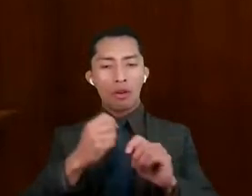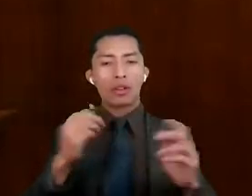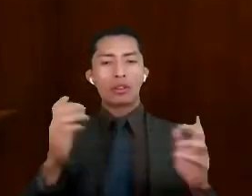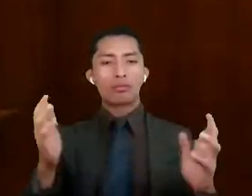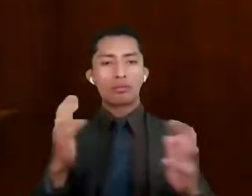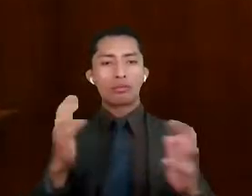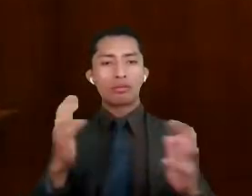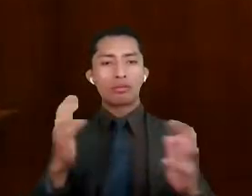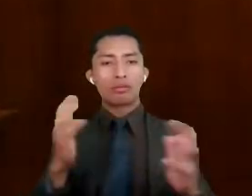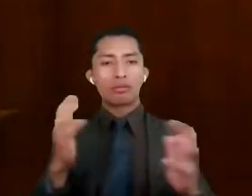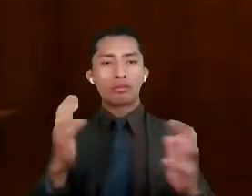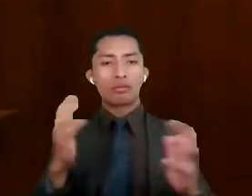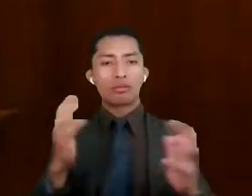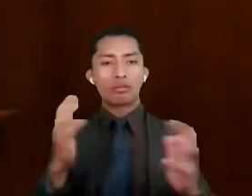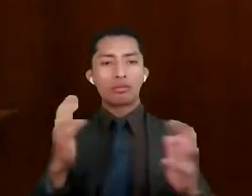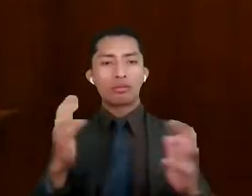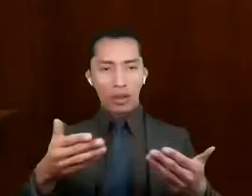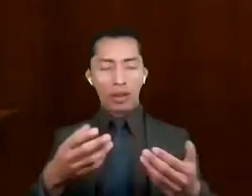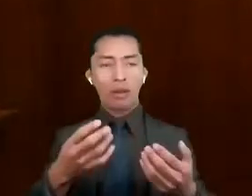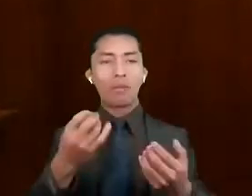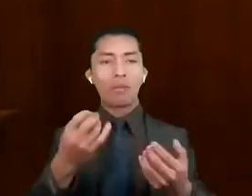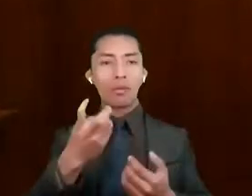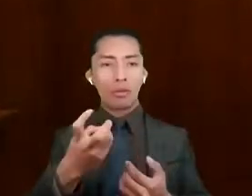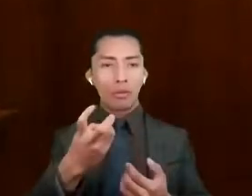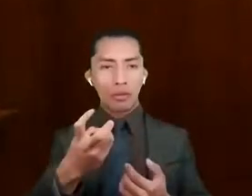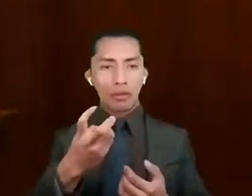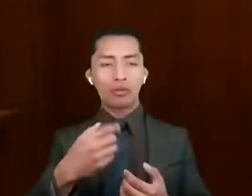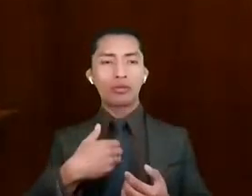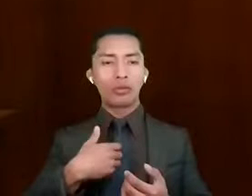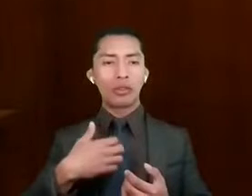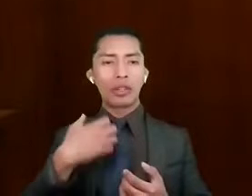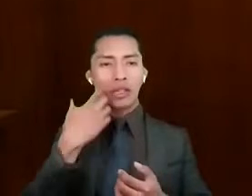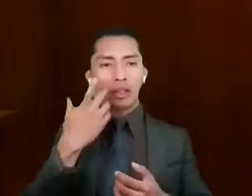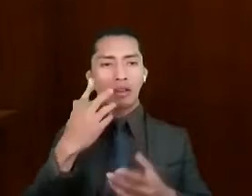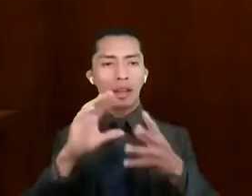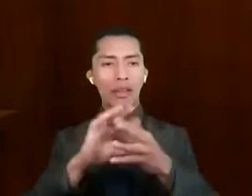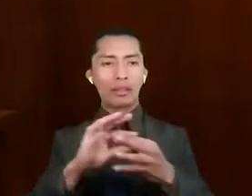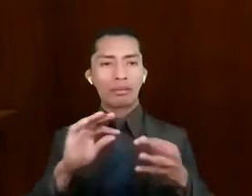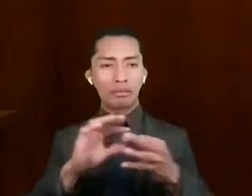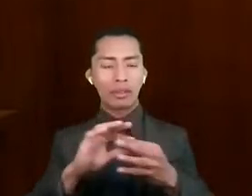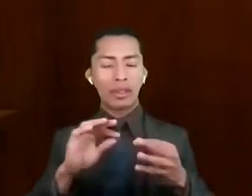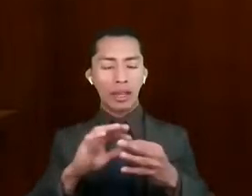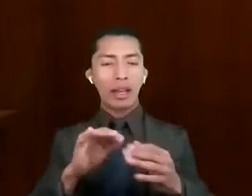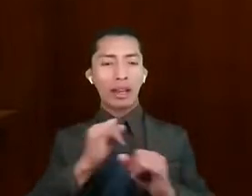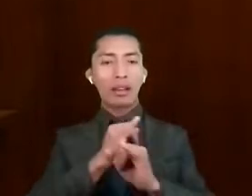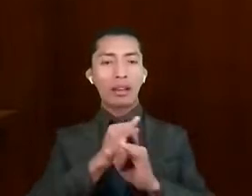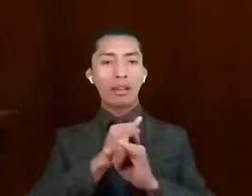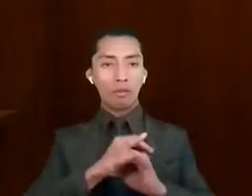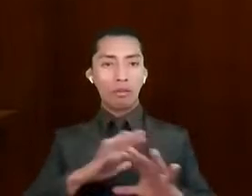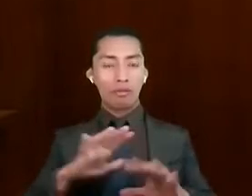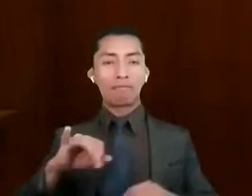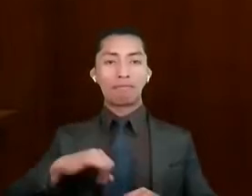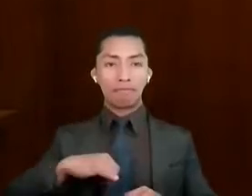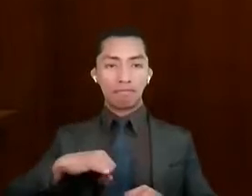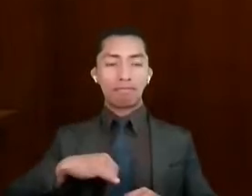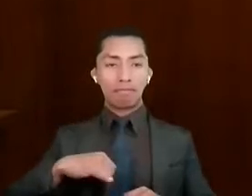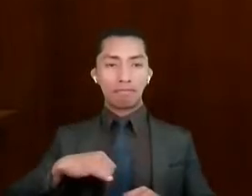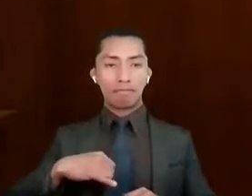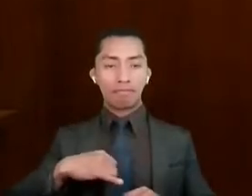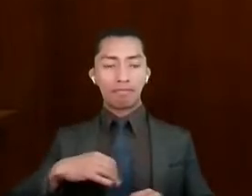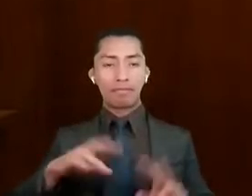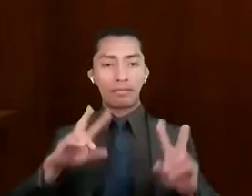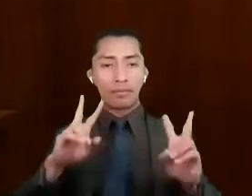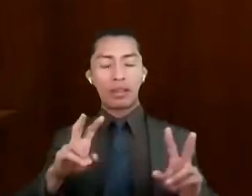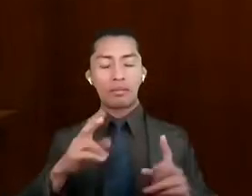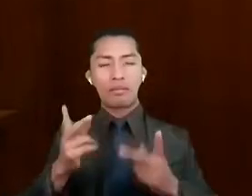quiero hacer referencia a los siguientes datos que resultan importantes para este tema. Según la Encuesta Nacional